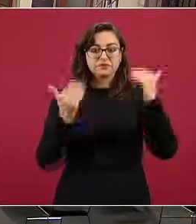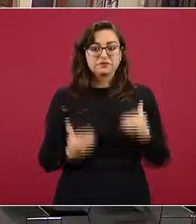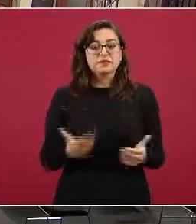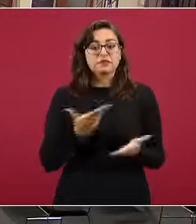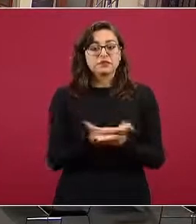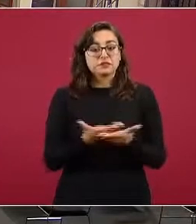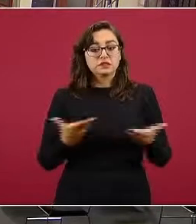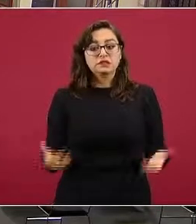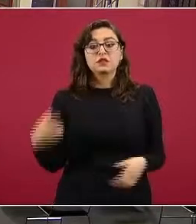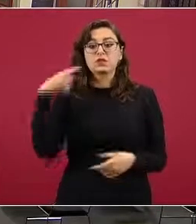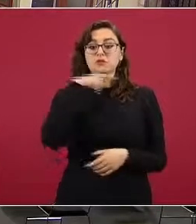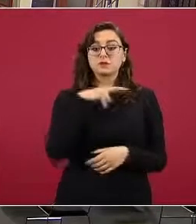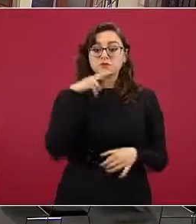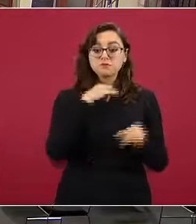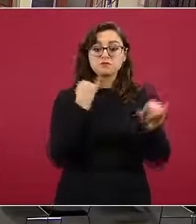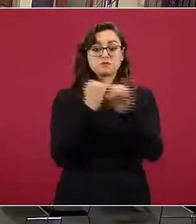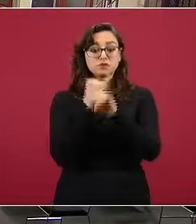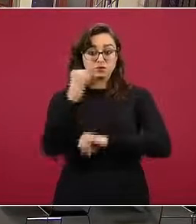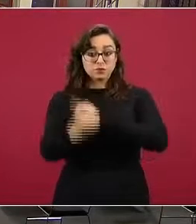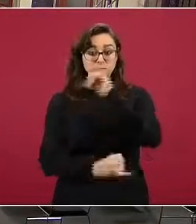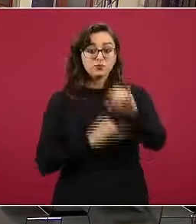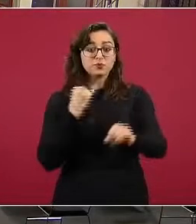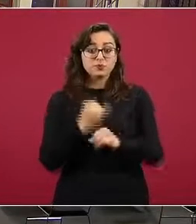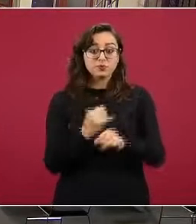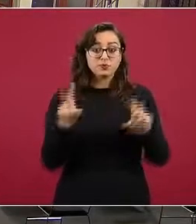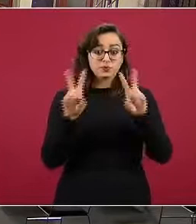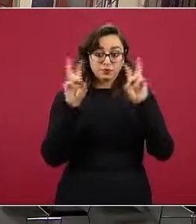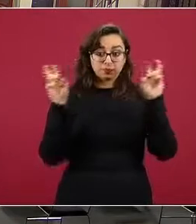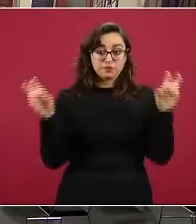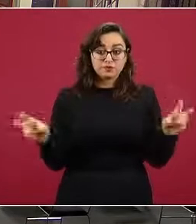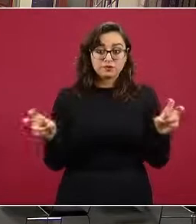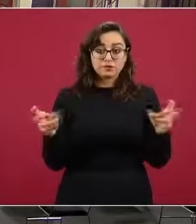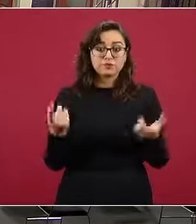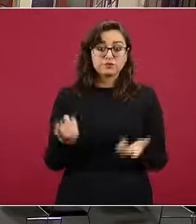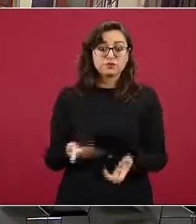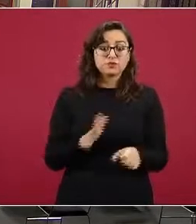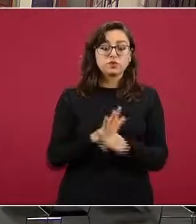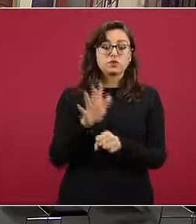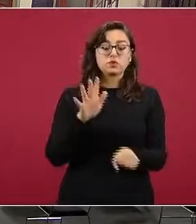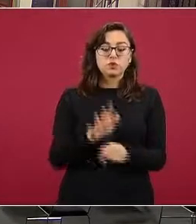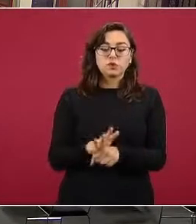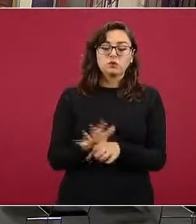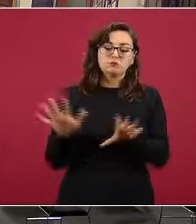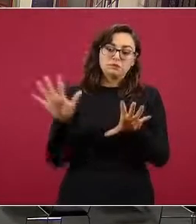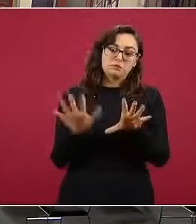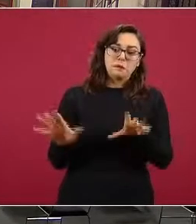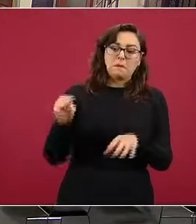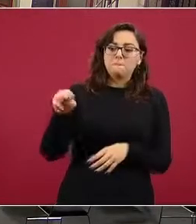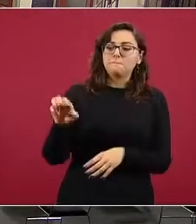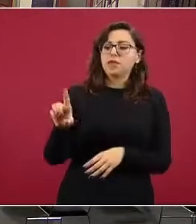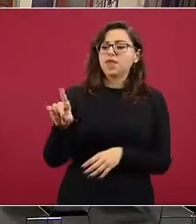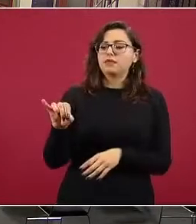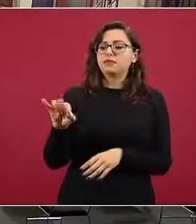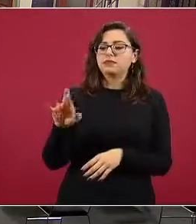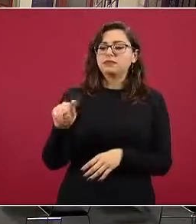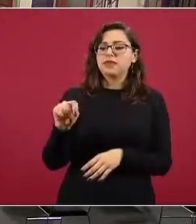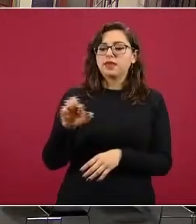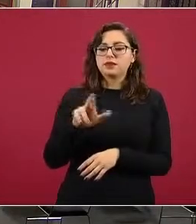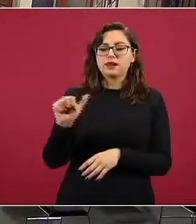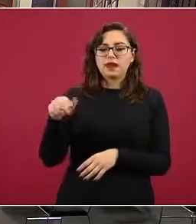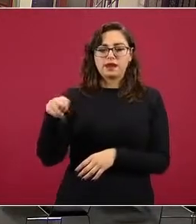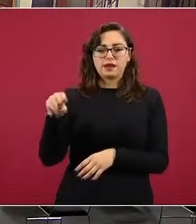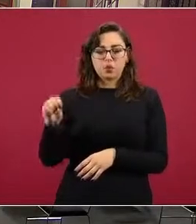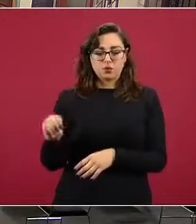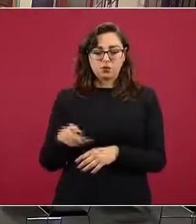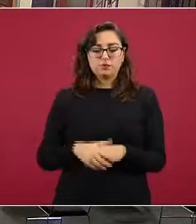rápidamente a la parte internacional con el componente específico del Mediterráneo Oriental. Esta es la parte que